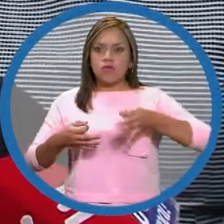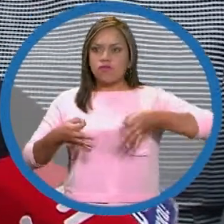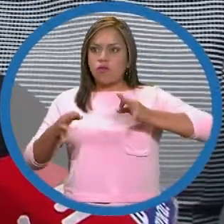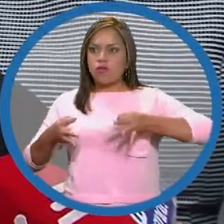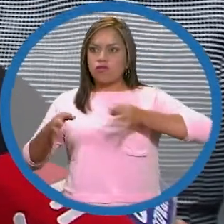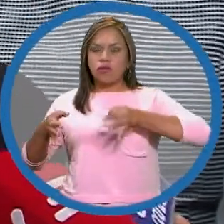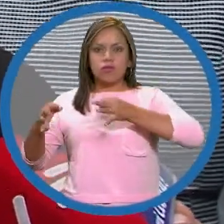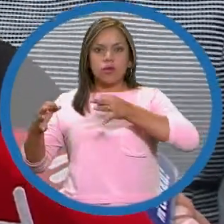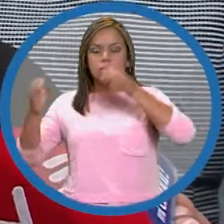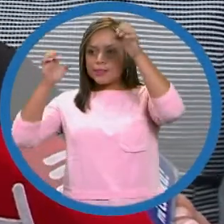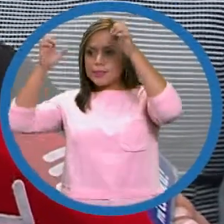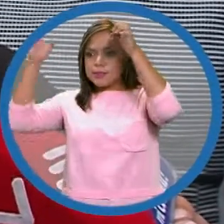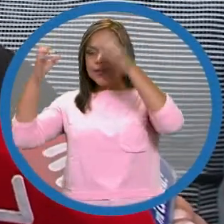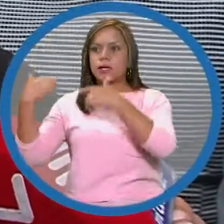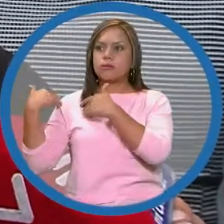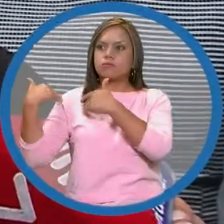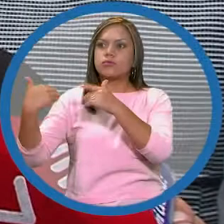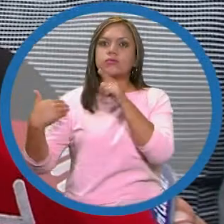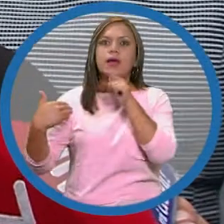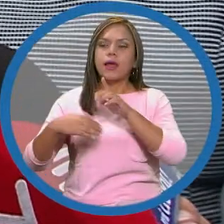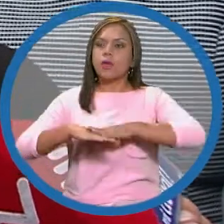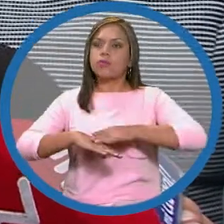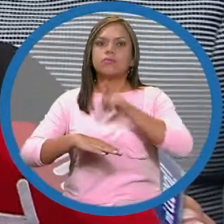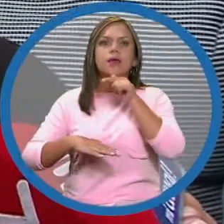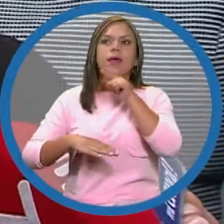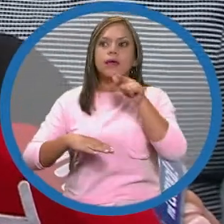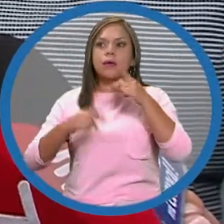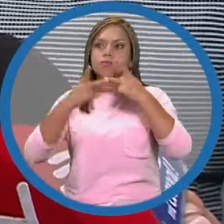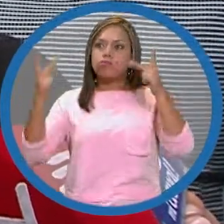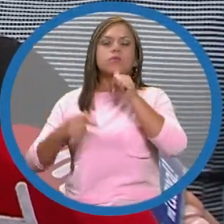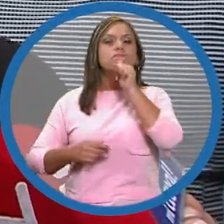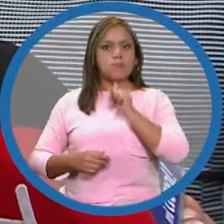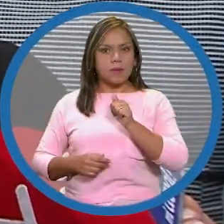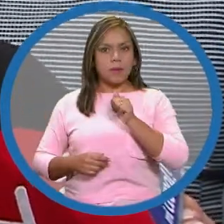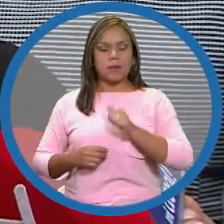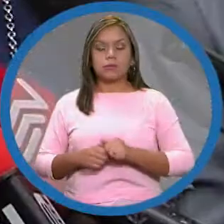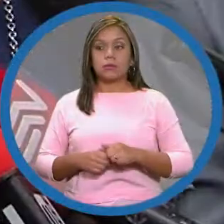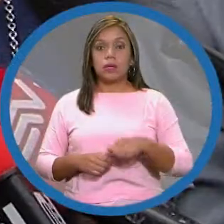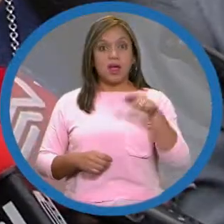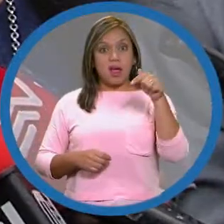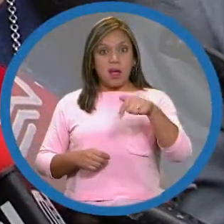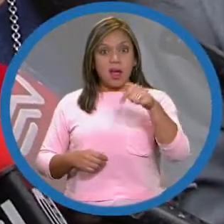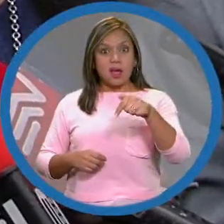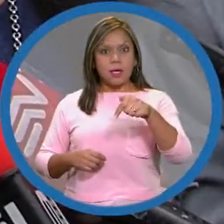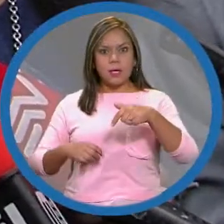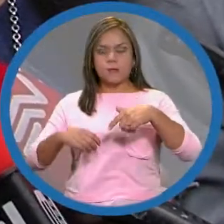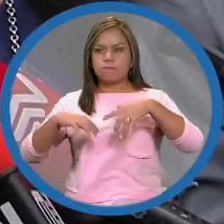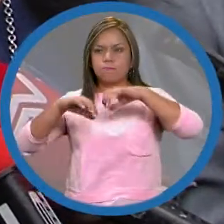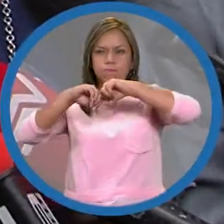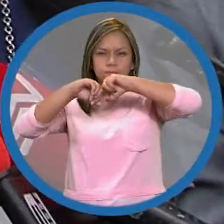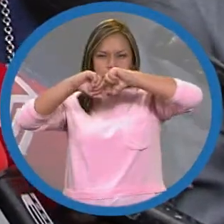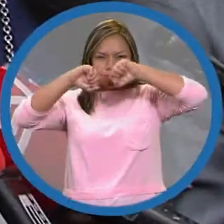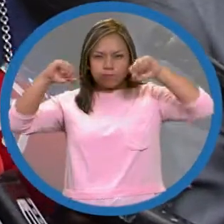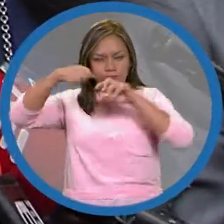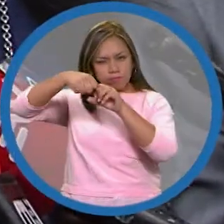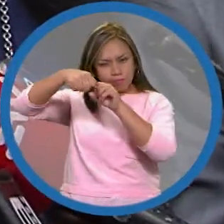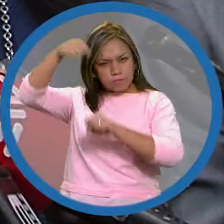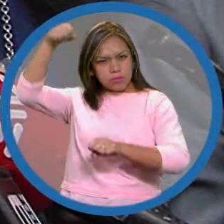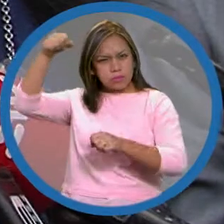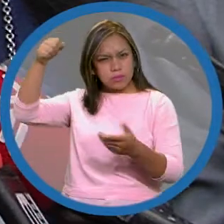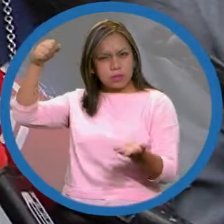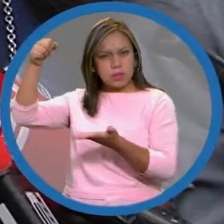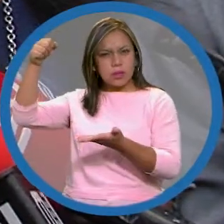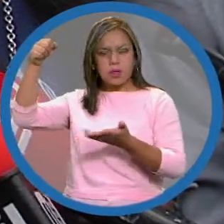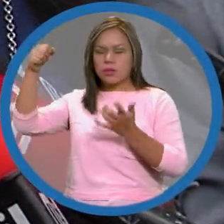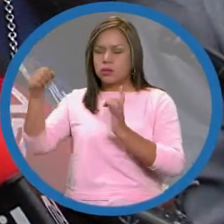establecer mecanismos y responsabilidades tanto en el ámbito público como también en el ámbito privado. Aquí se está destapando una